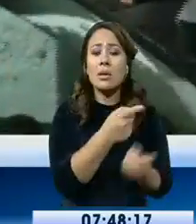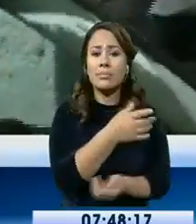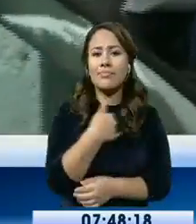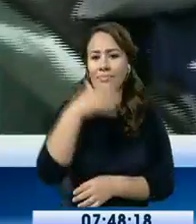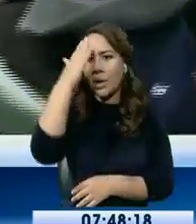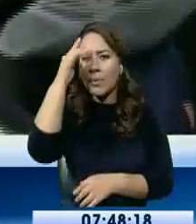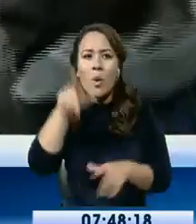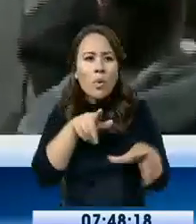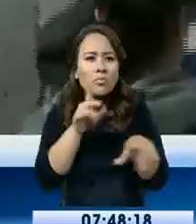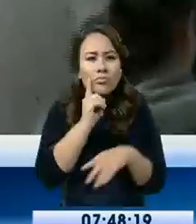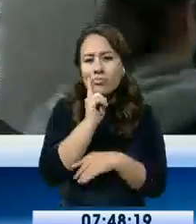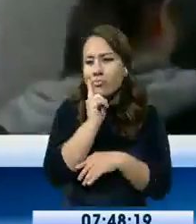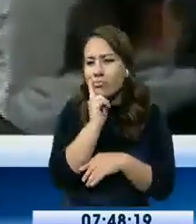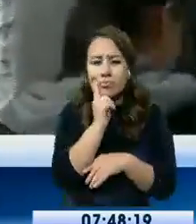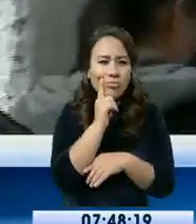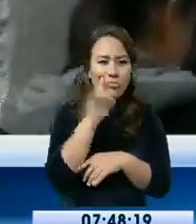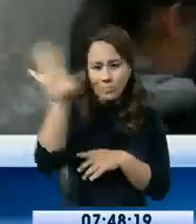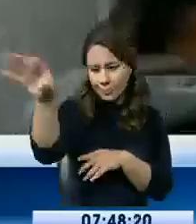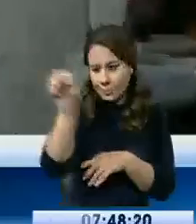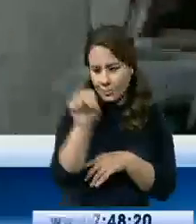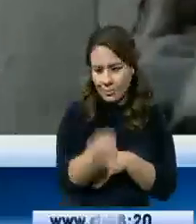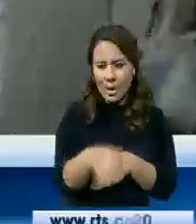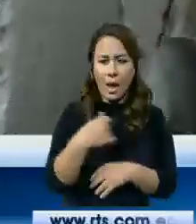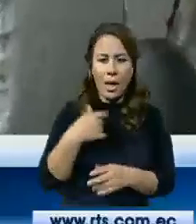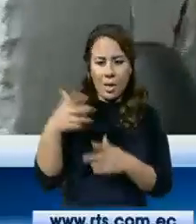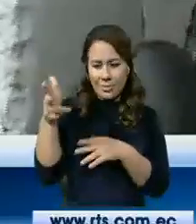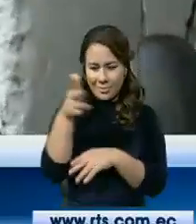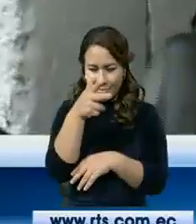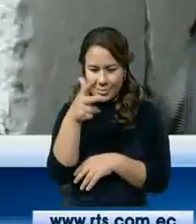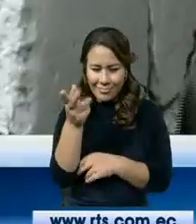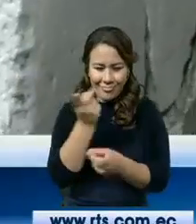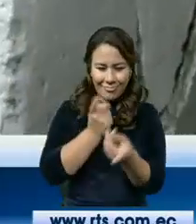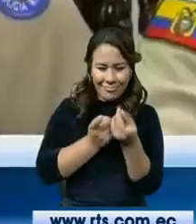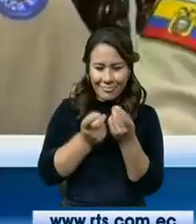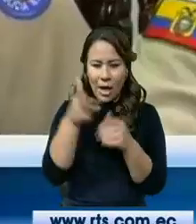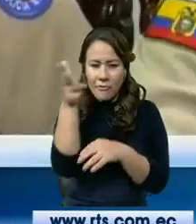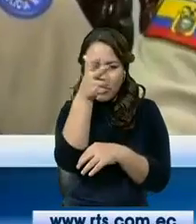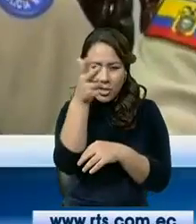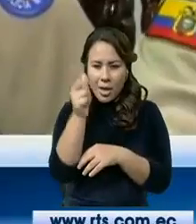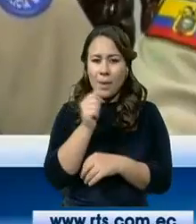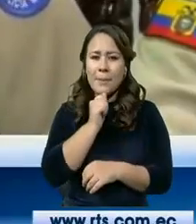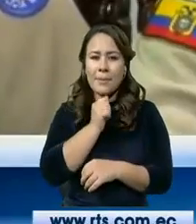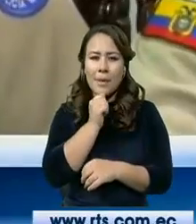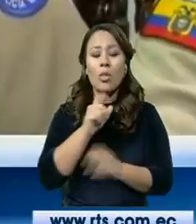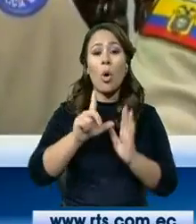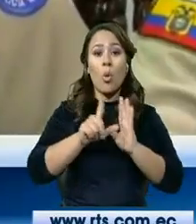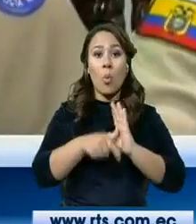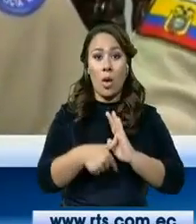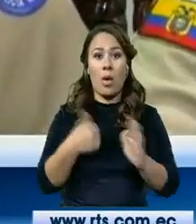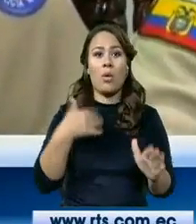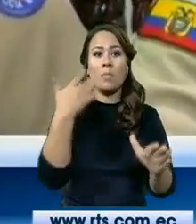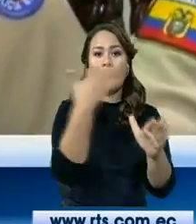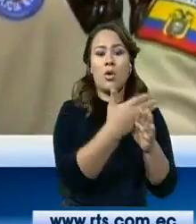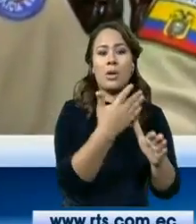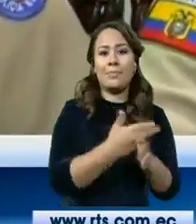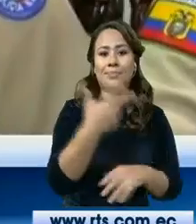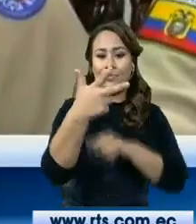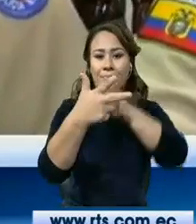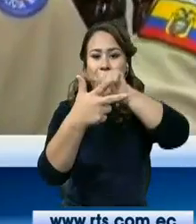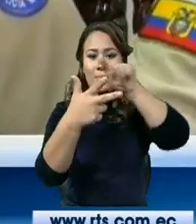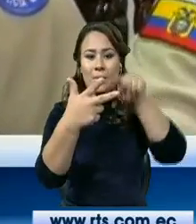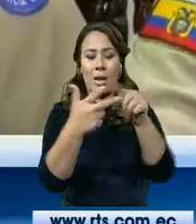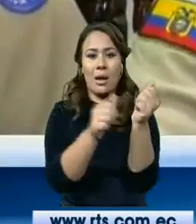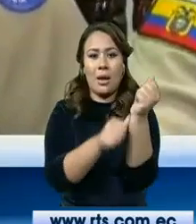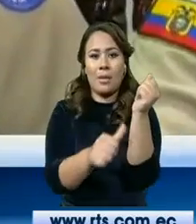los lugares propicios para llevarlos, contar así con las evidencias y encaminar su trabajo. 3 hermanas y la madrastra, las cuales se